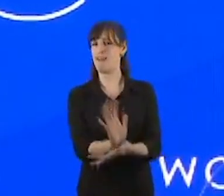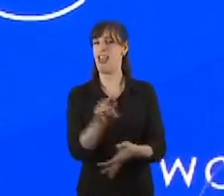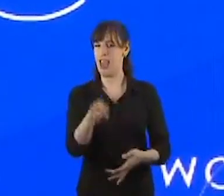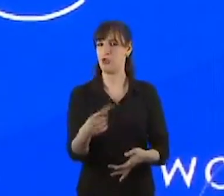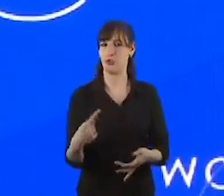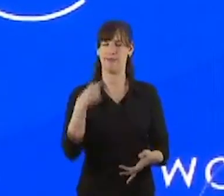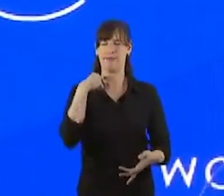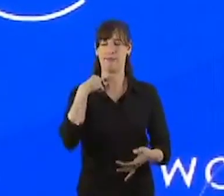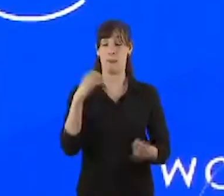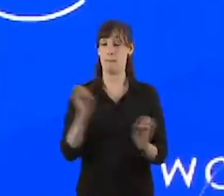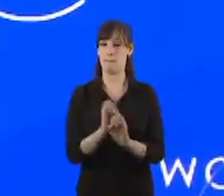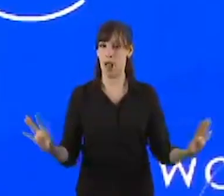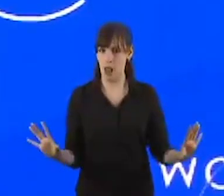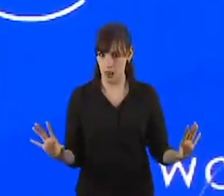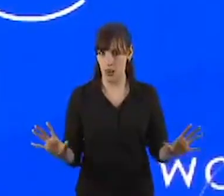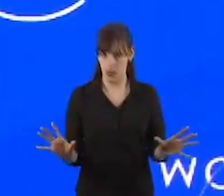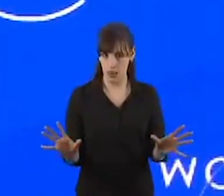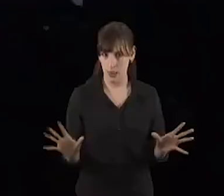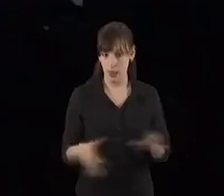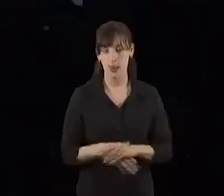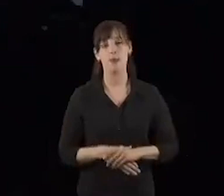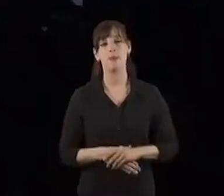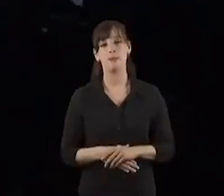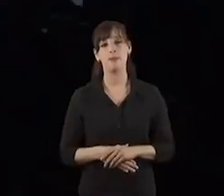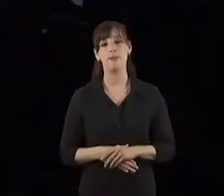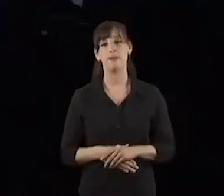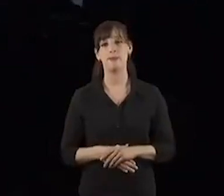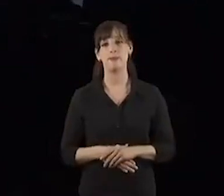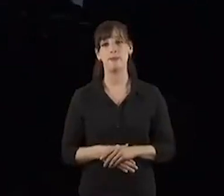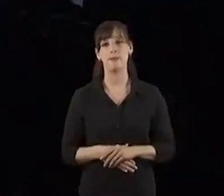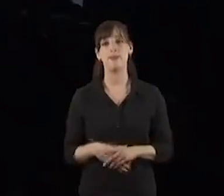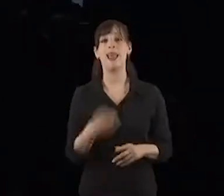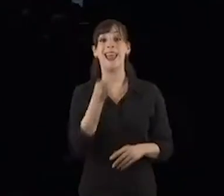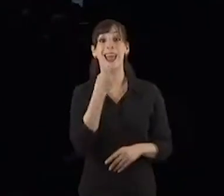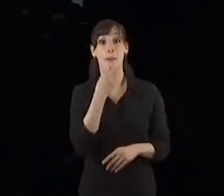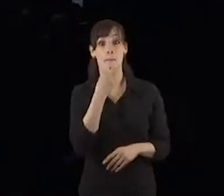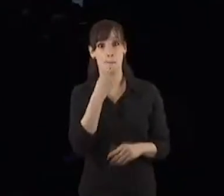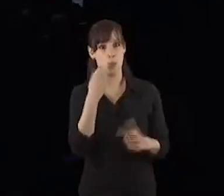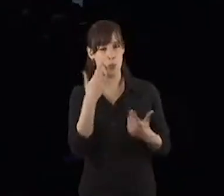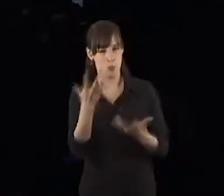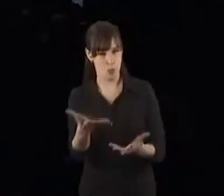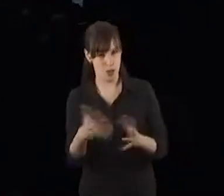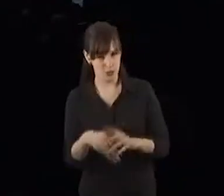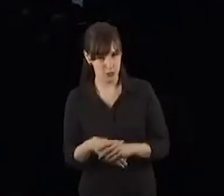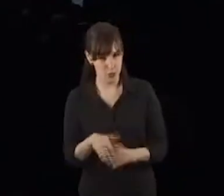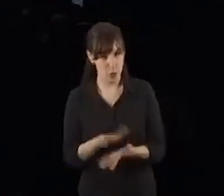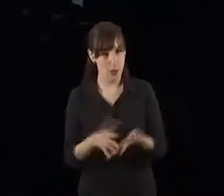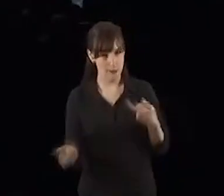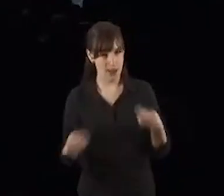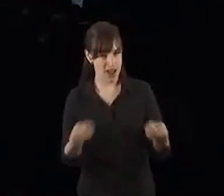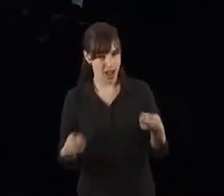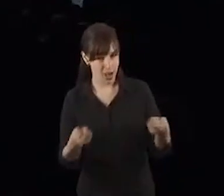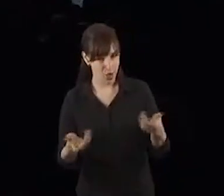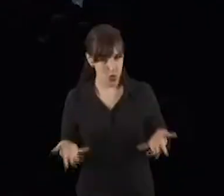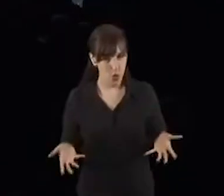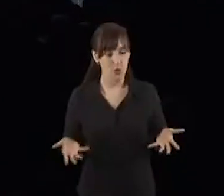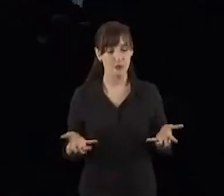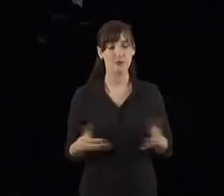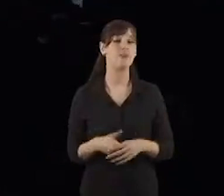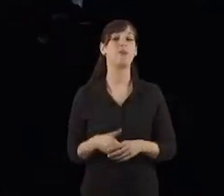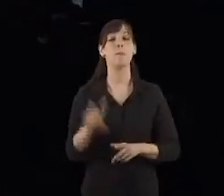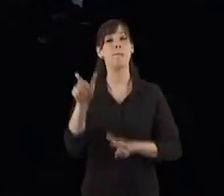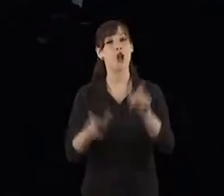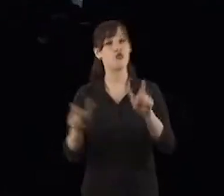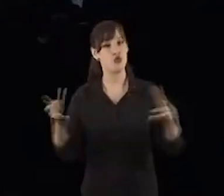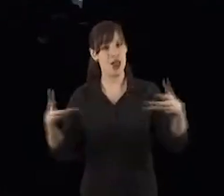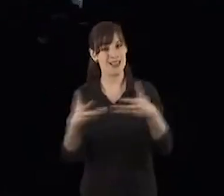Los fallos de mercado no existen. Un ejemplo de los supuestos fallos de mercado que describen los neoclásicos son